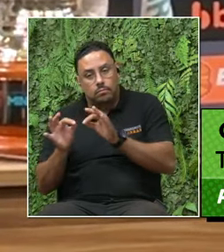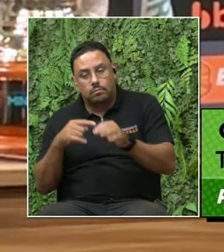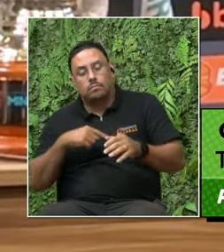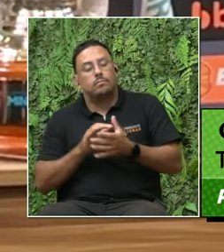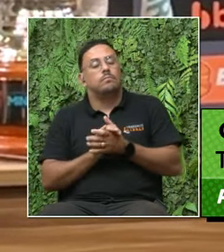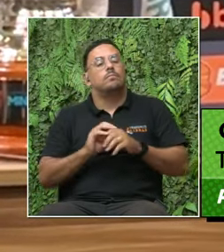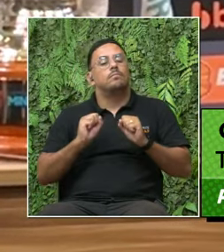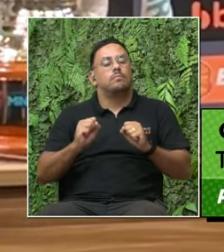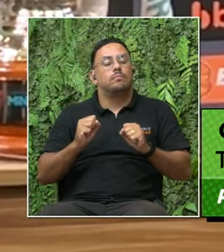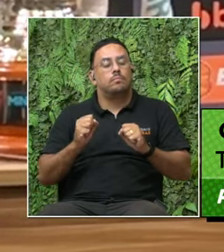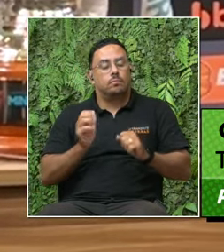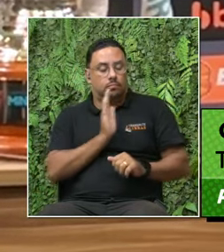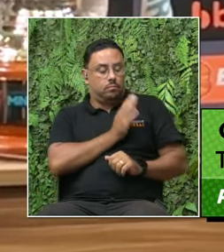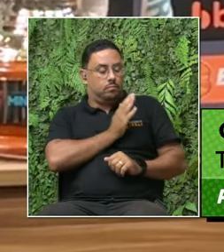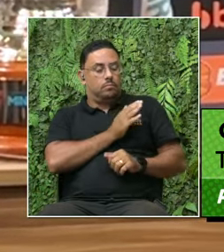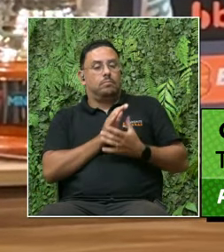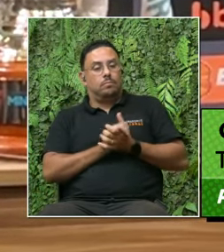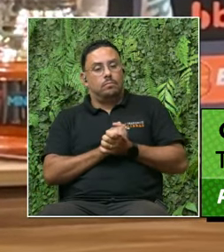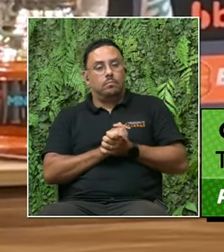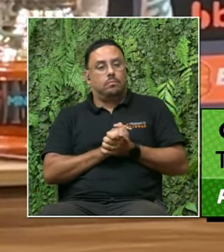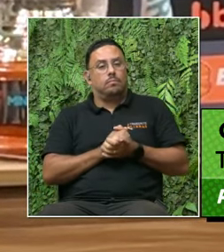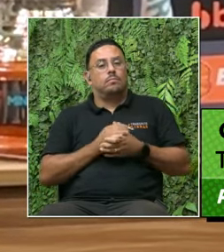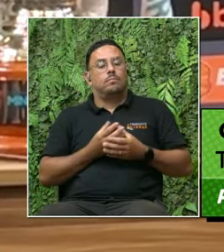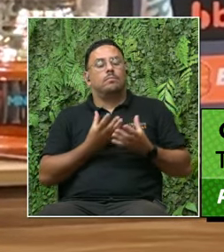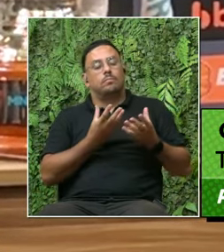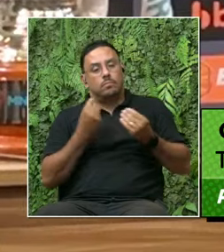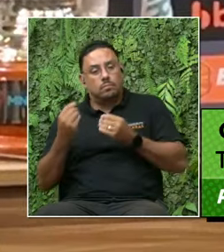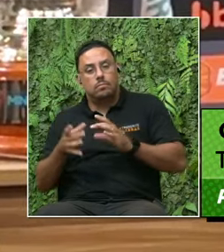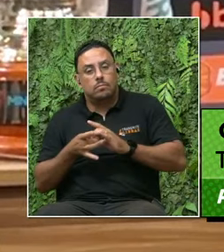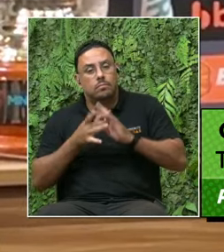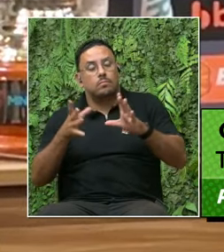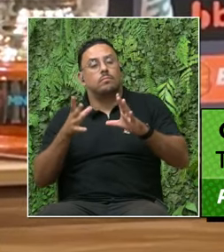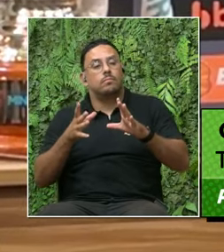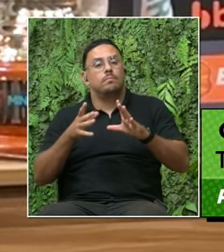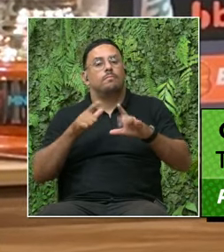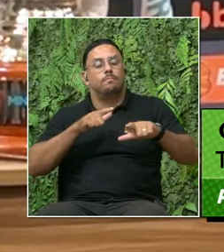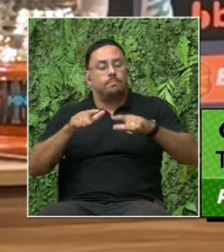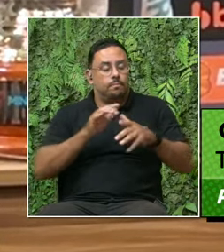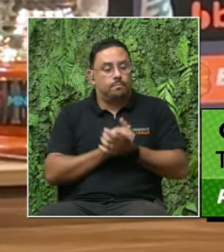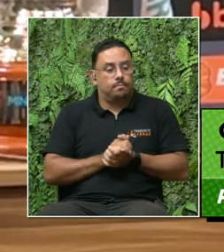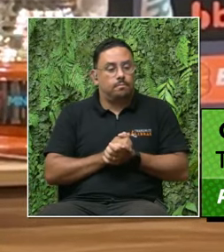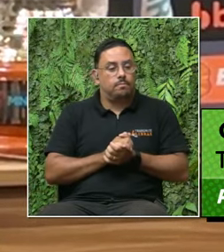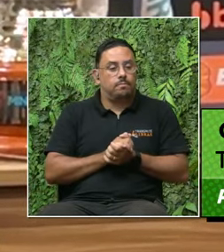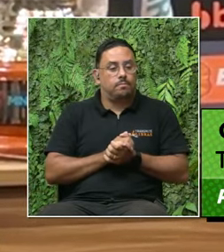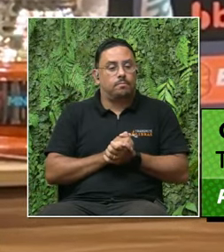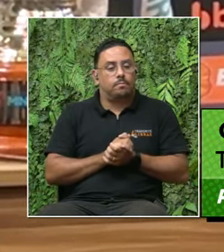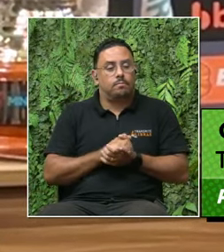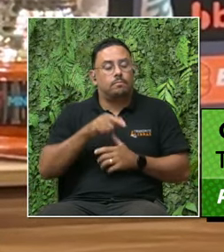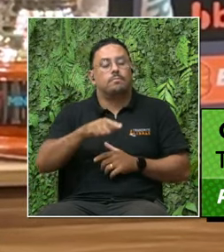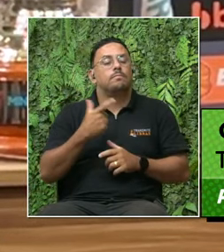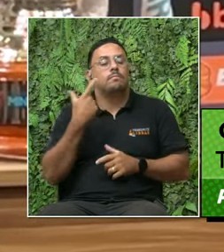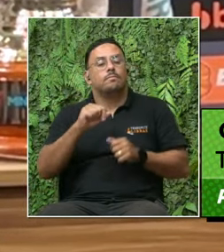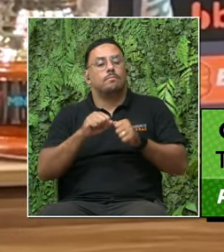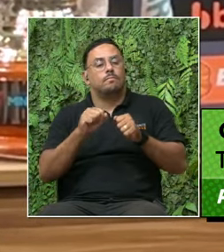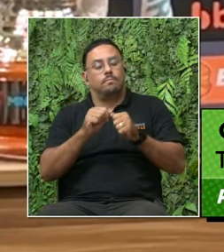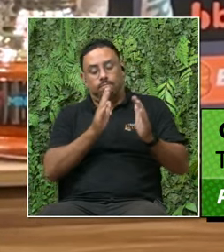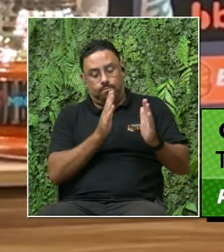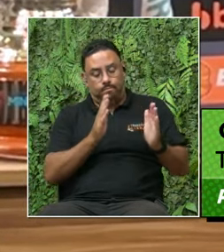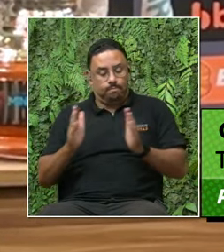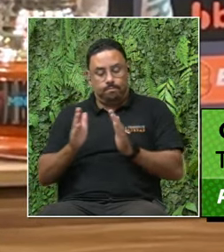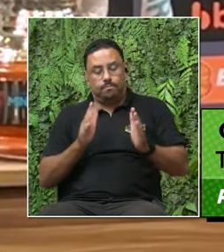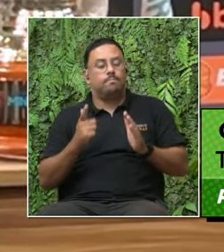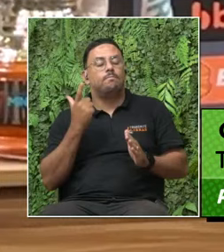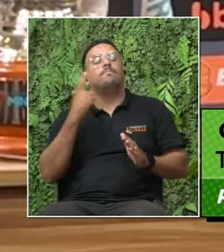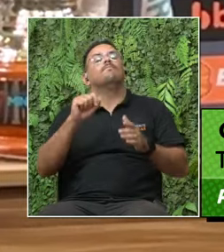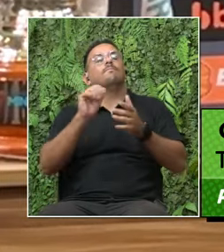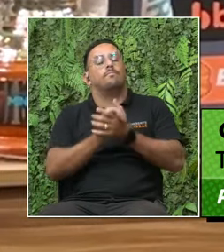queer coraz Y Libertad paraar con con una Extra presi para